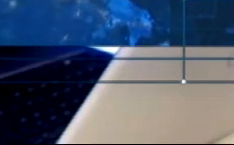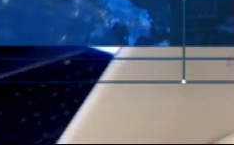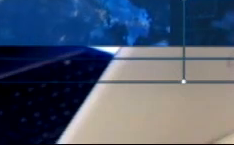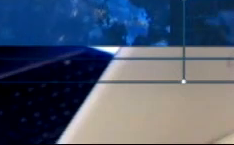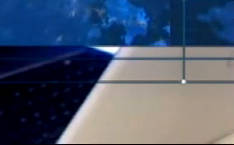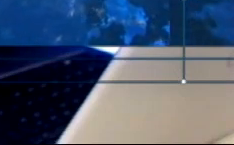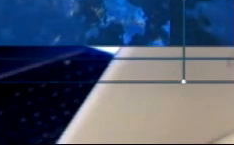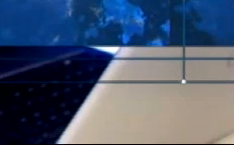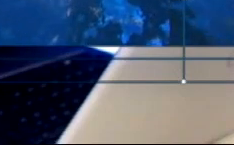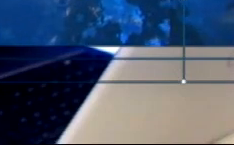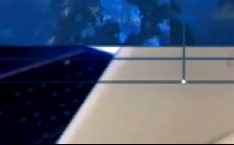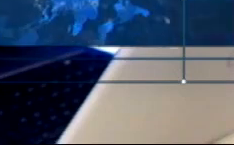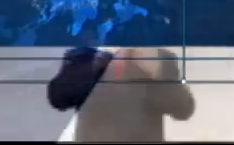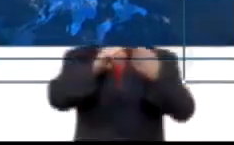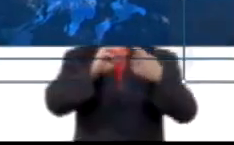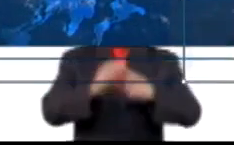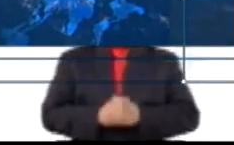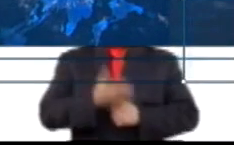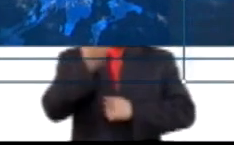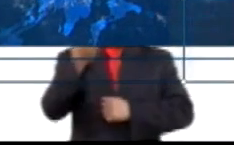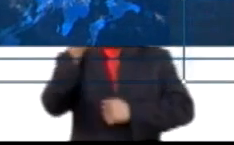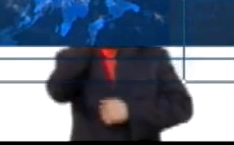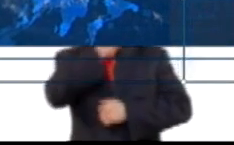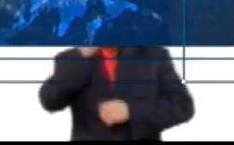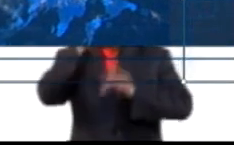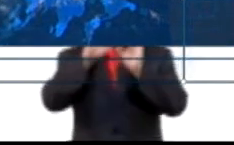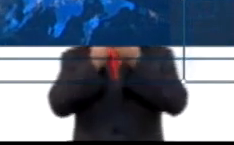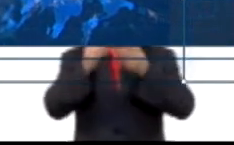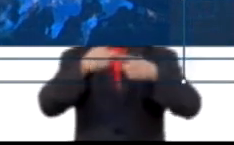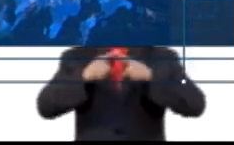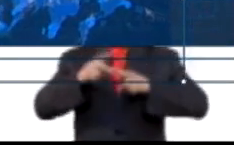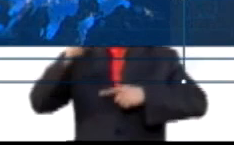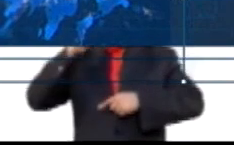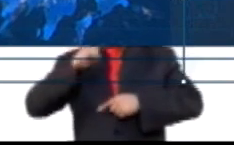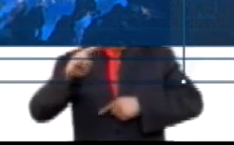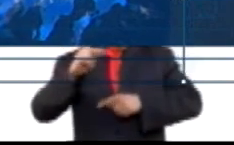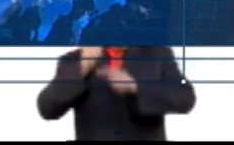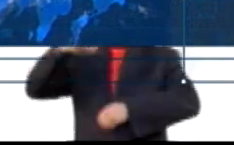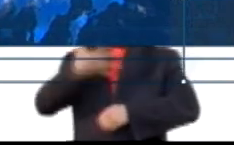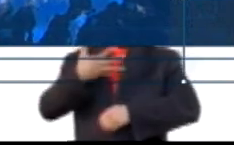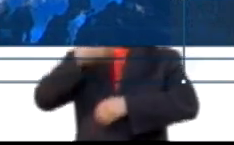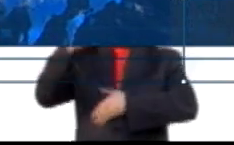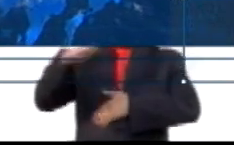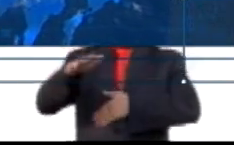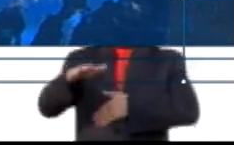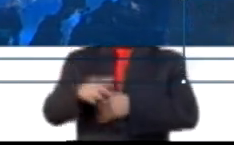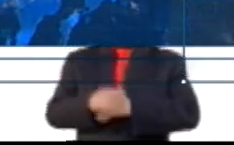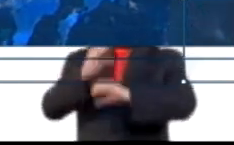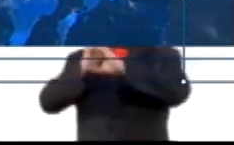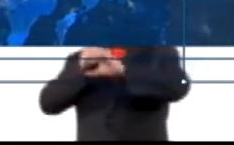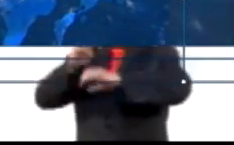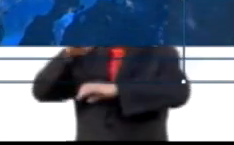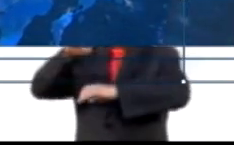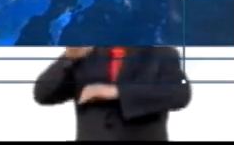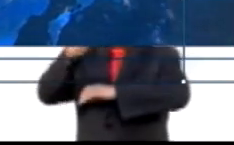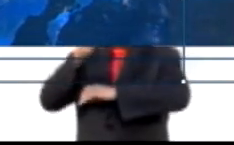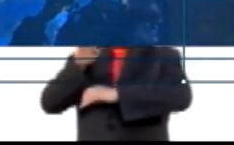¿no? Sí, son 29 trenes nuevos con un sistema de control nuevo también.